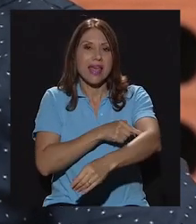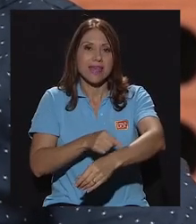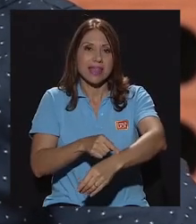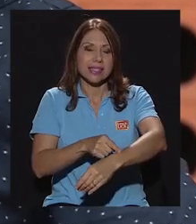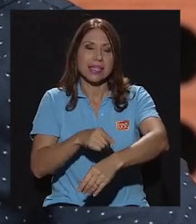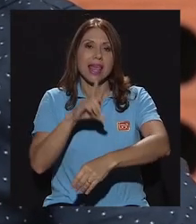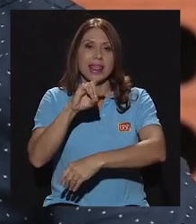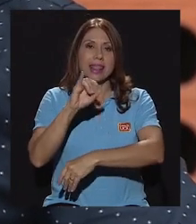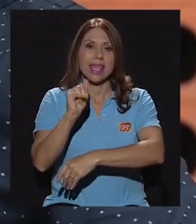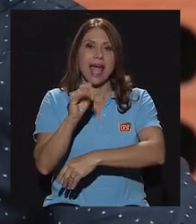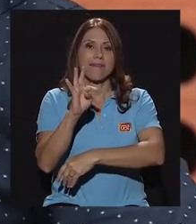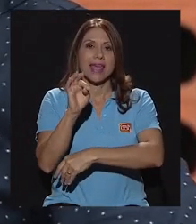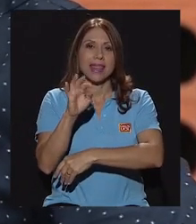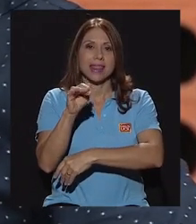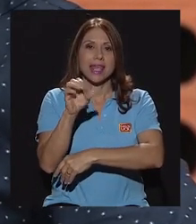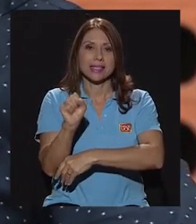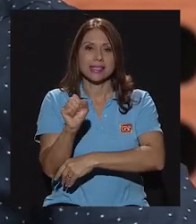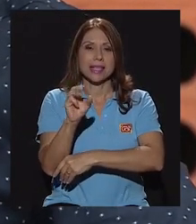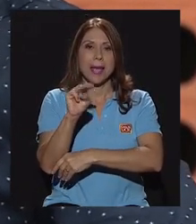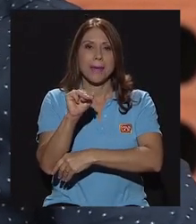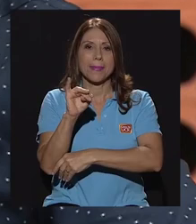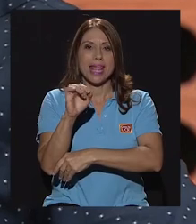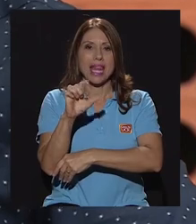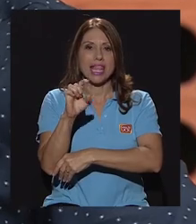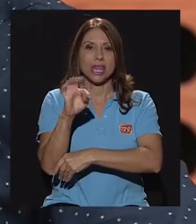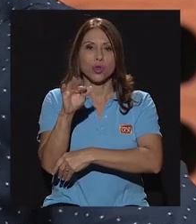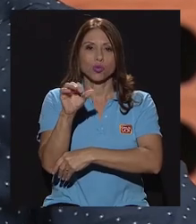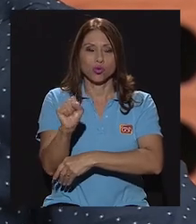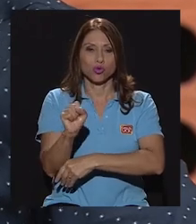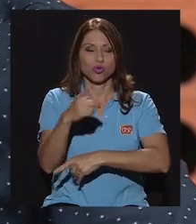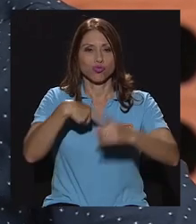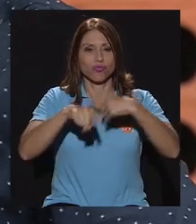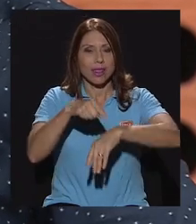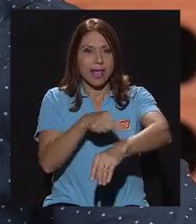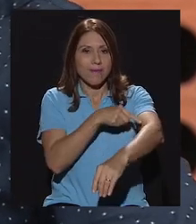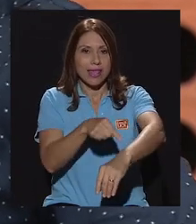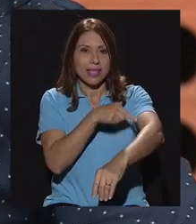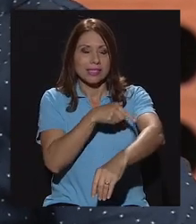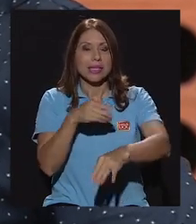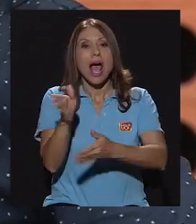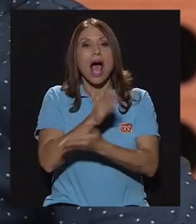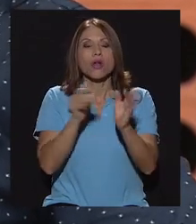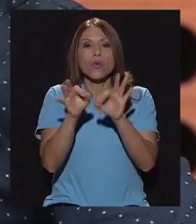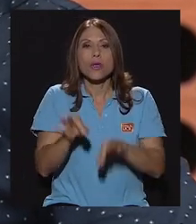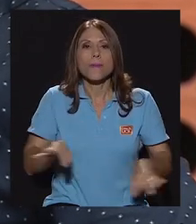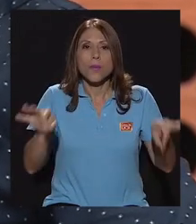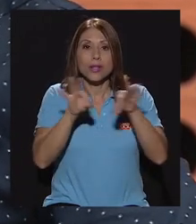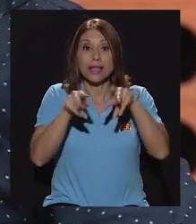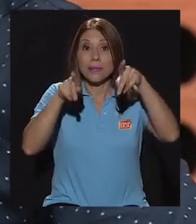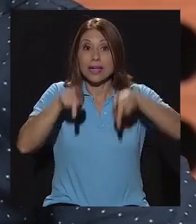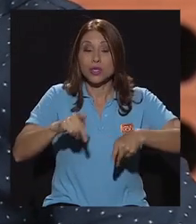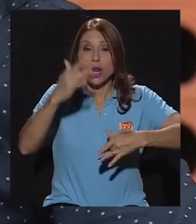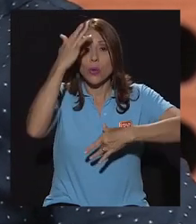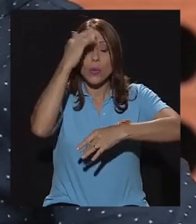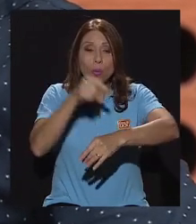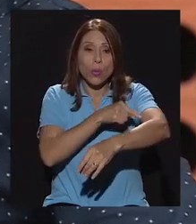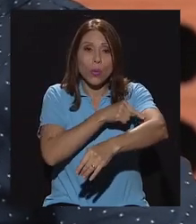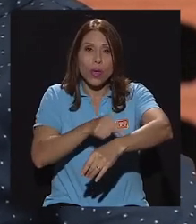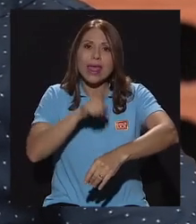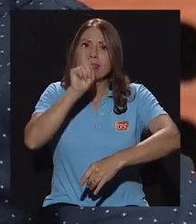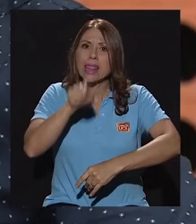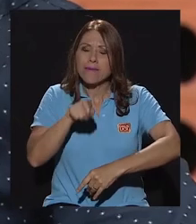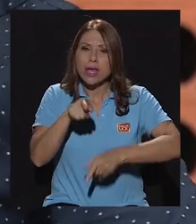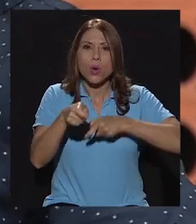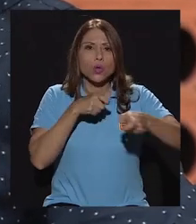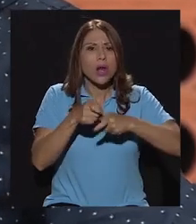la diabetes mellitus. Uh-huh. Y hay una característica muy importante, y es que el diabético, el control nutricional vital